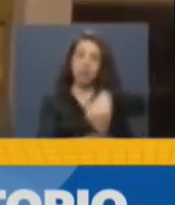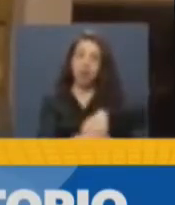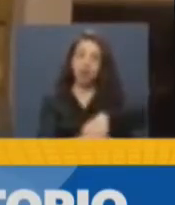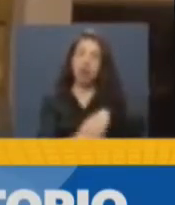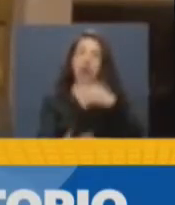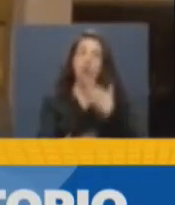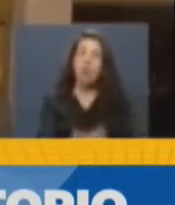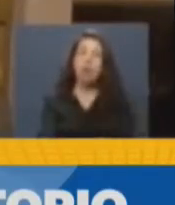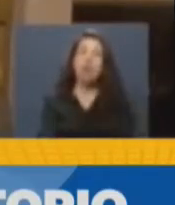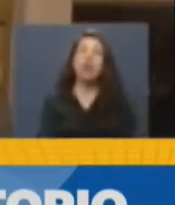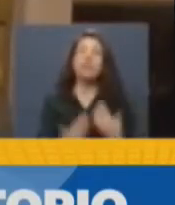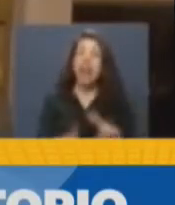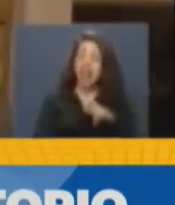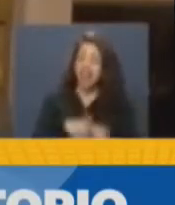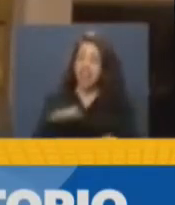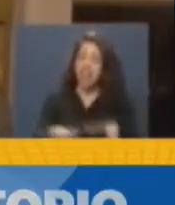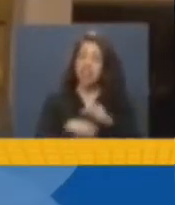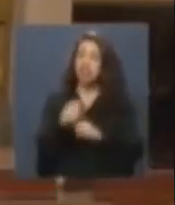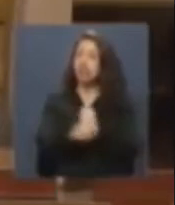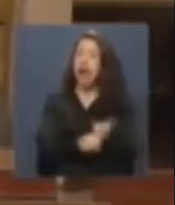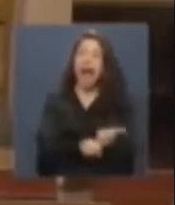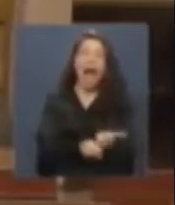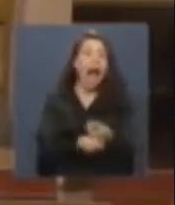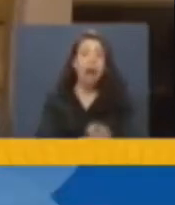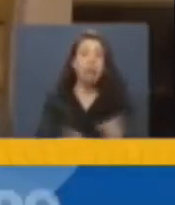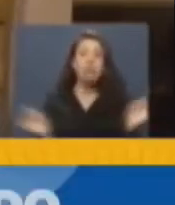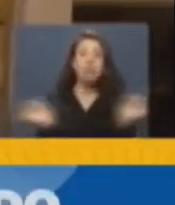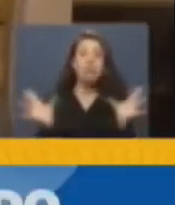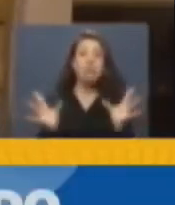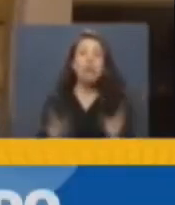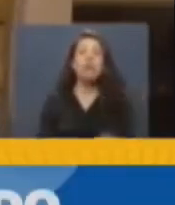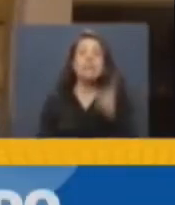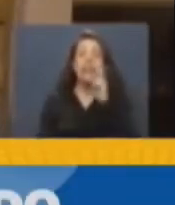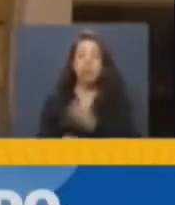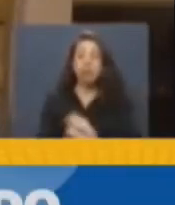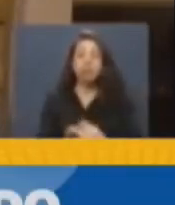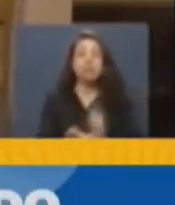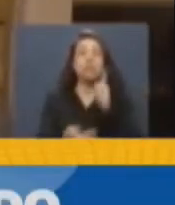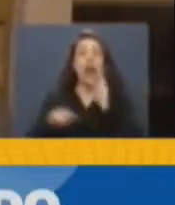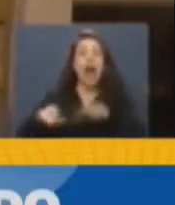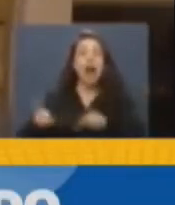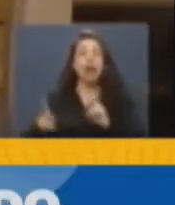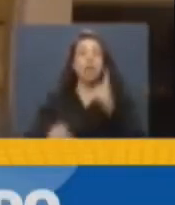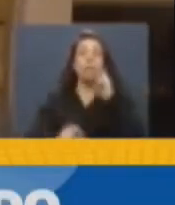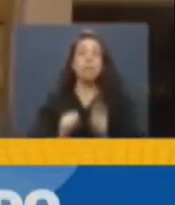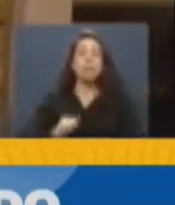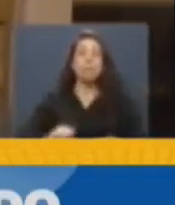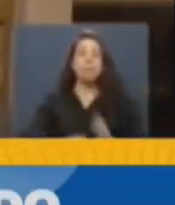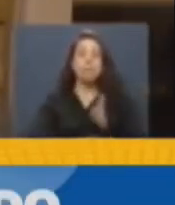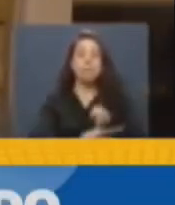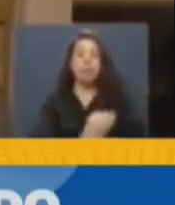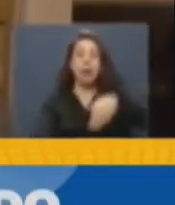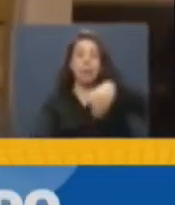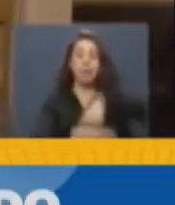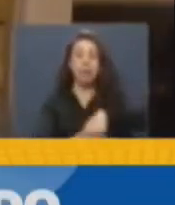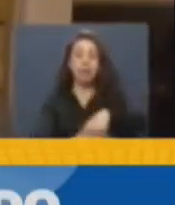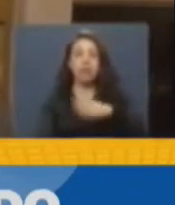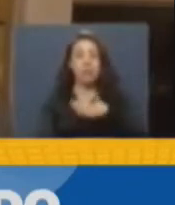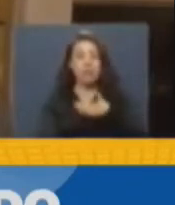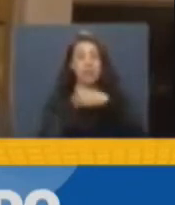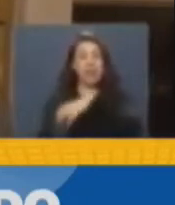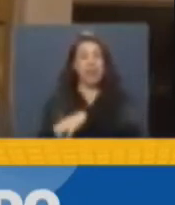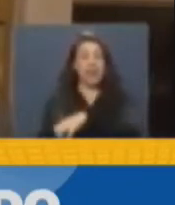cuando se cumplen 18 años, automáticamente estamos inscritos y habilitados para votar. Les quiero contar, en mi región, yo creo que